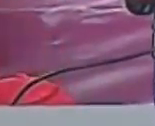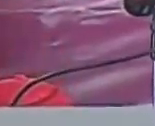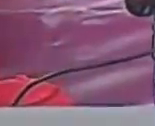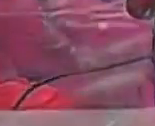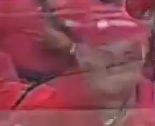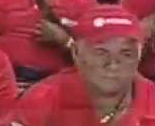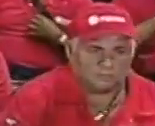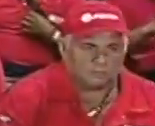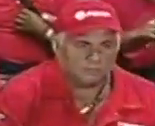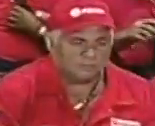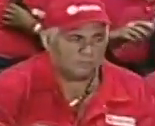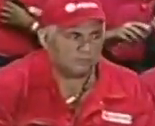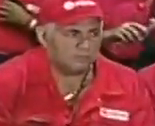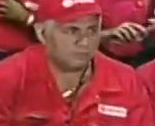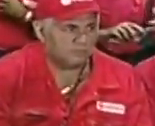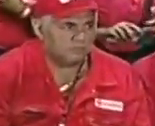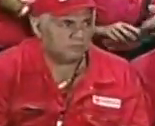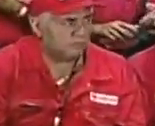Y un saludo